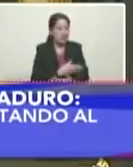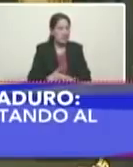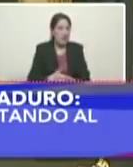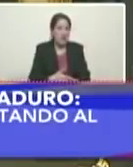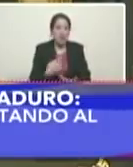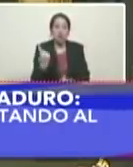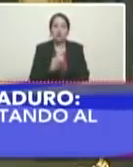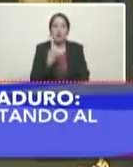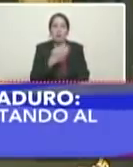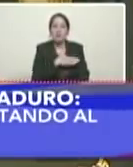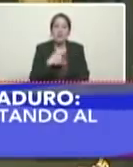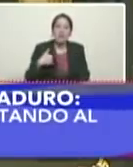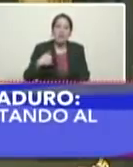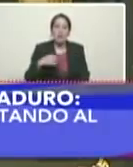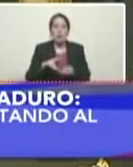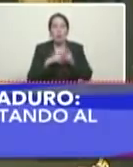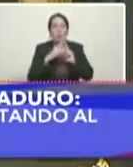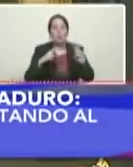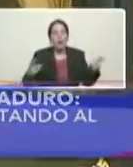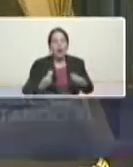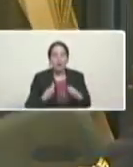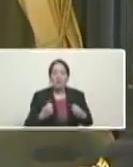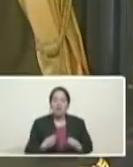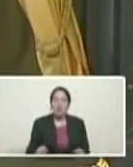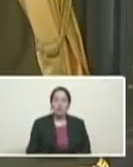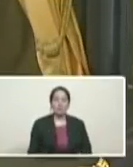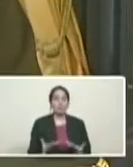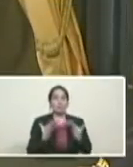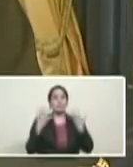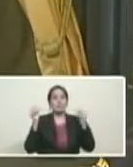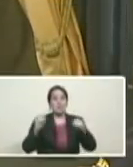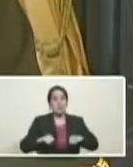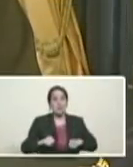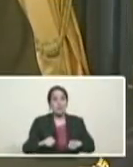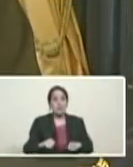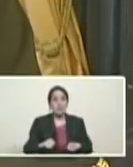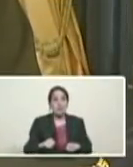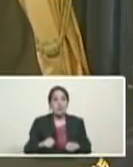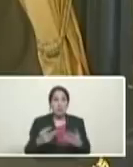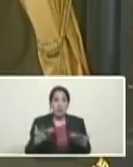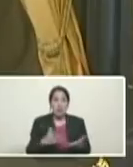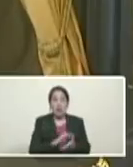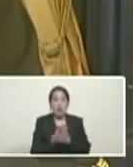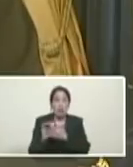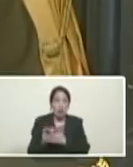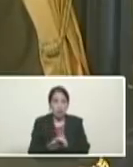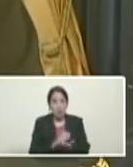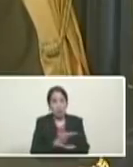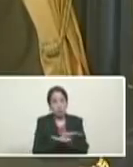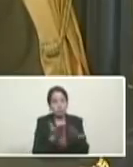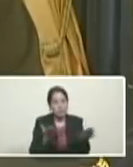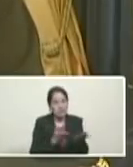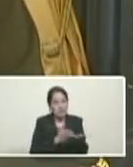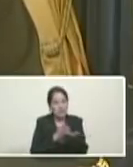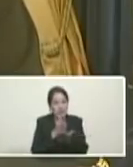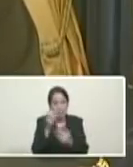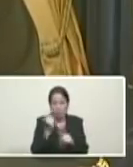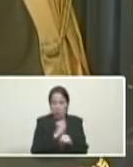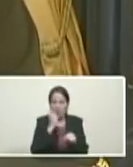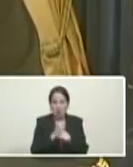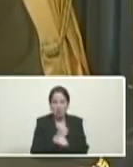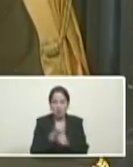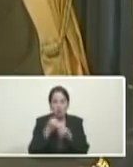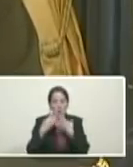queremos vida y por esa vida y por esa paz compatriotas compañeros sigamos que estamos en el lado